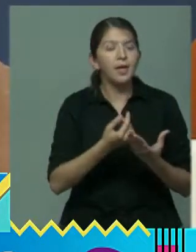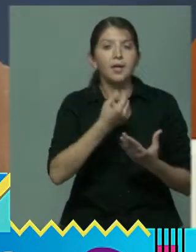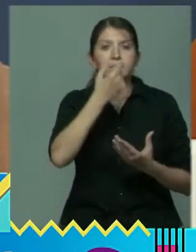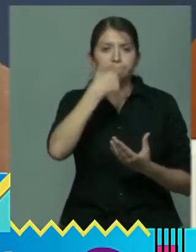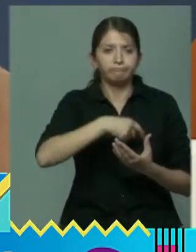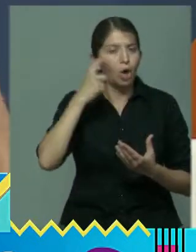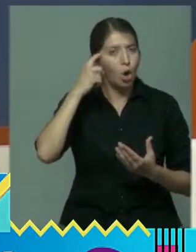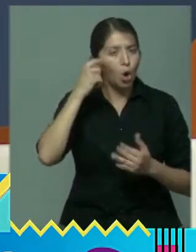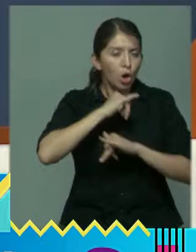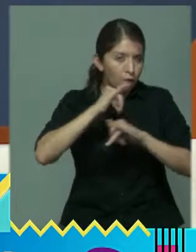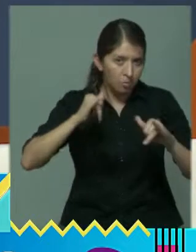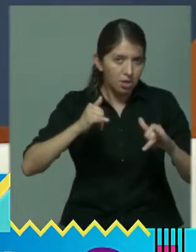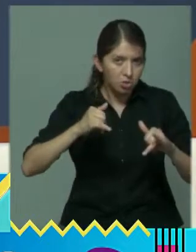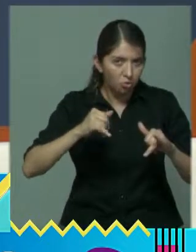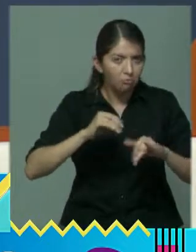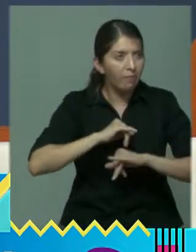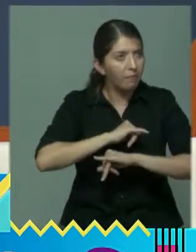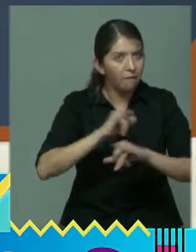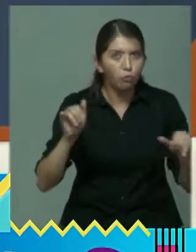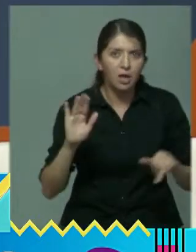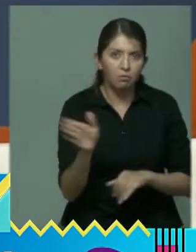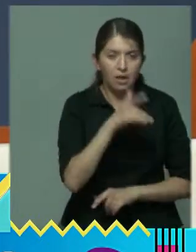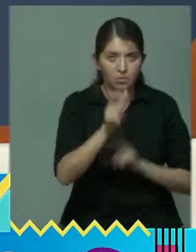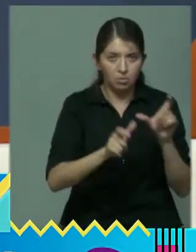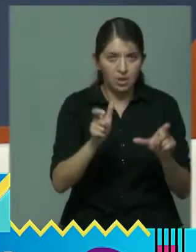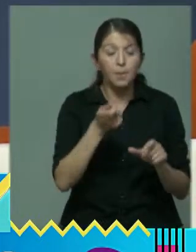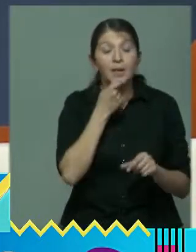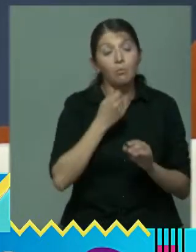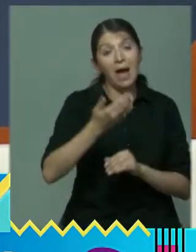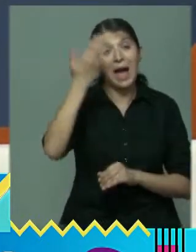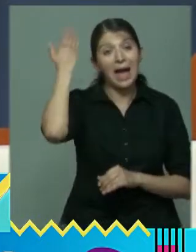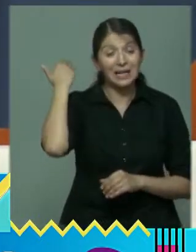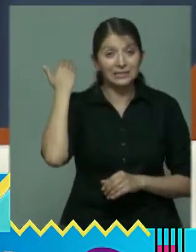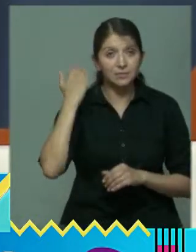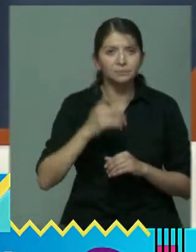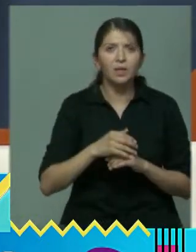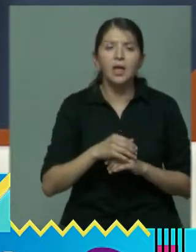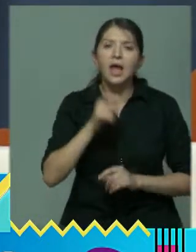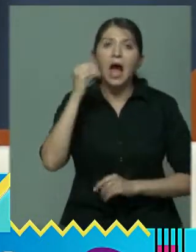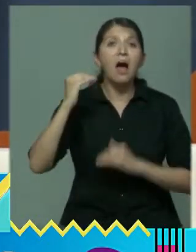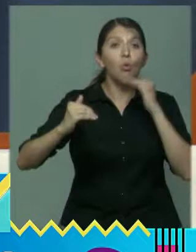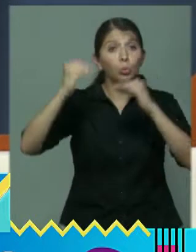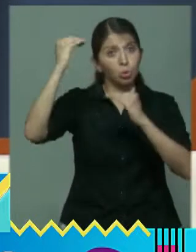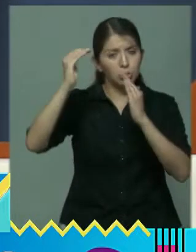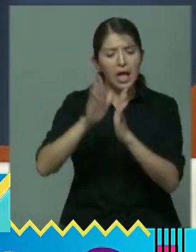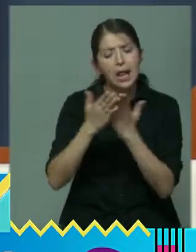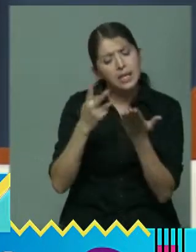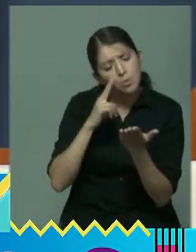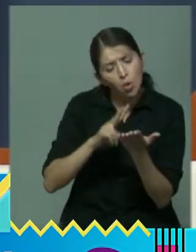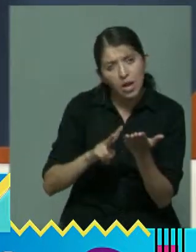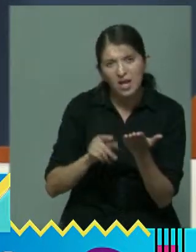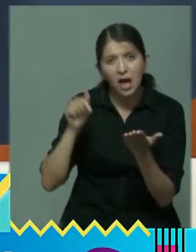el conocimiento, porque la gente ya no es como hace varios años, donde todos se basaban en leer un libro. Hoy son redes sociales,